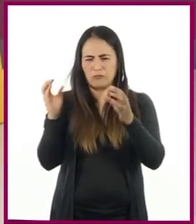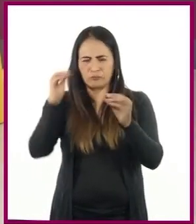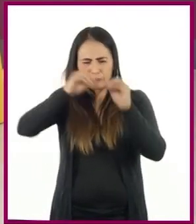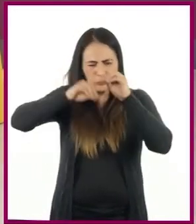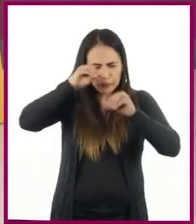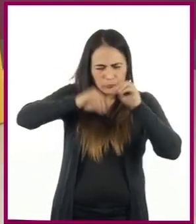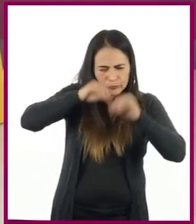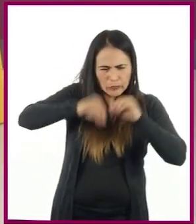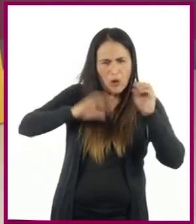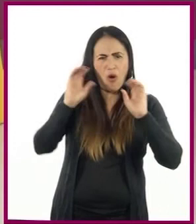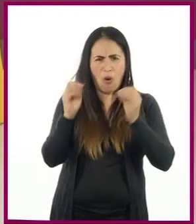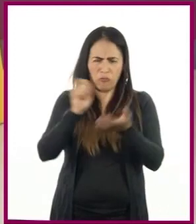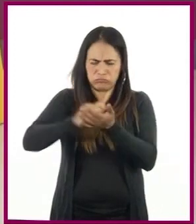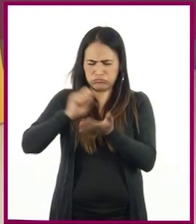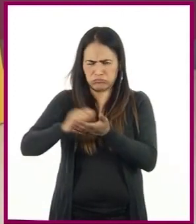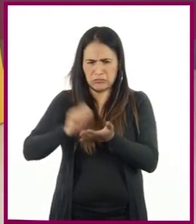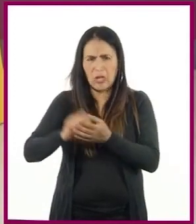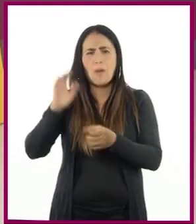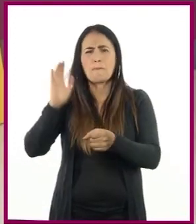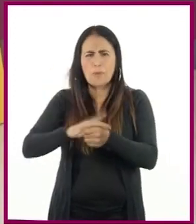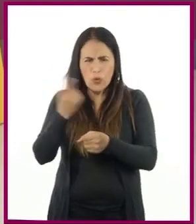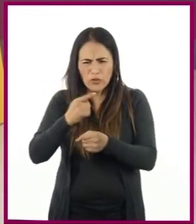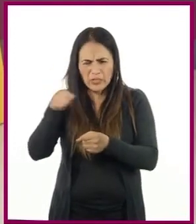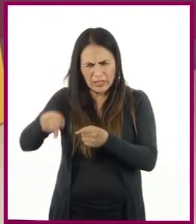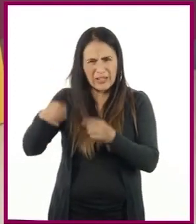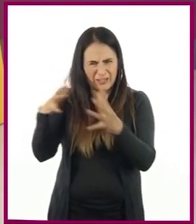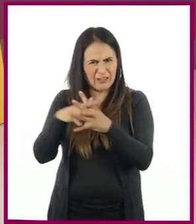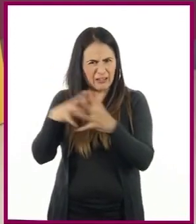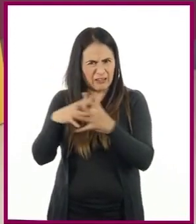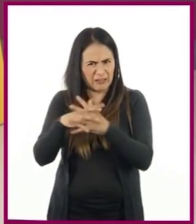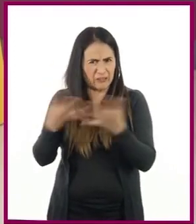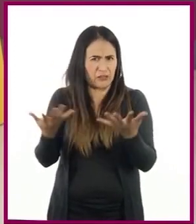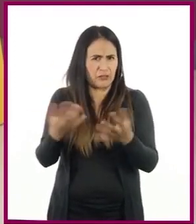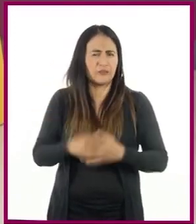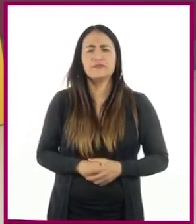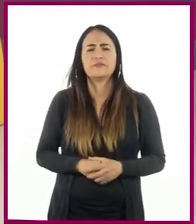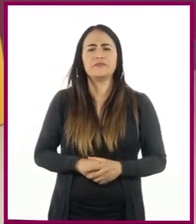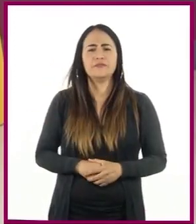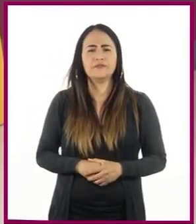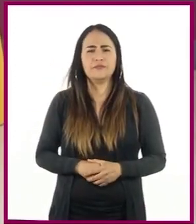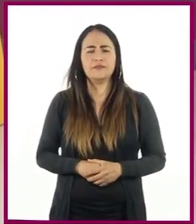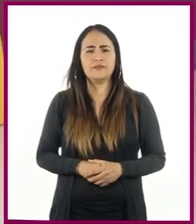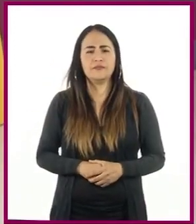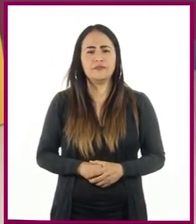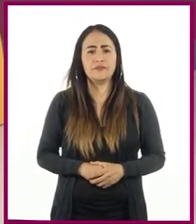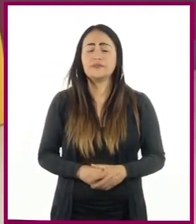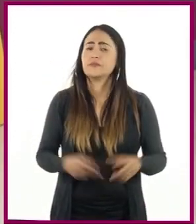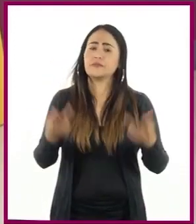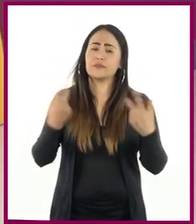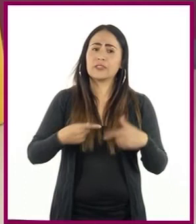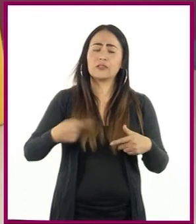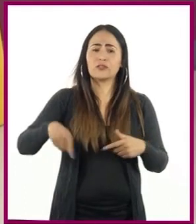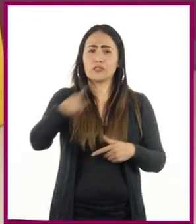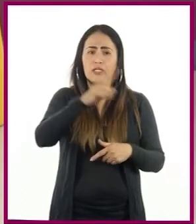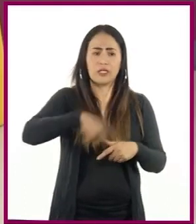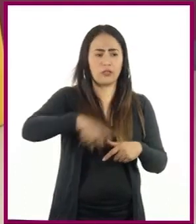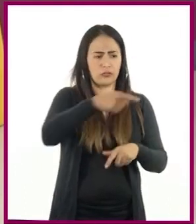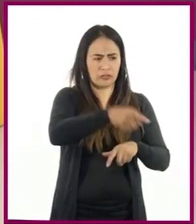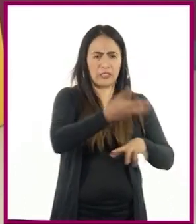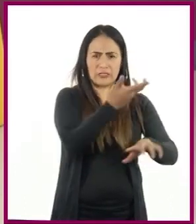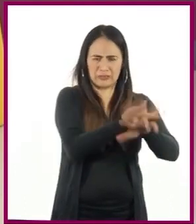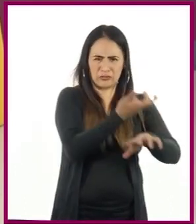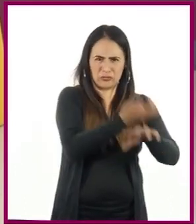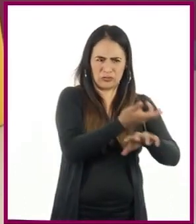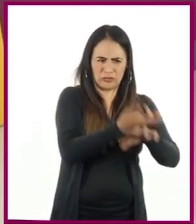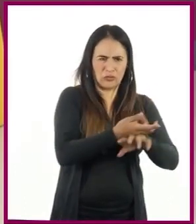expongan las causas y consecuencias de esta guerra y respondan, ¿por qué gran parte de la población civil estadounidense se